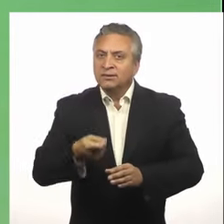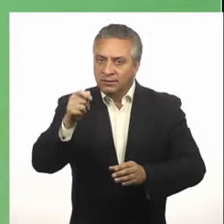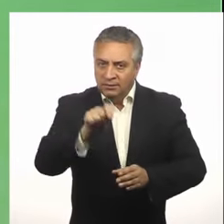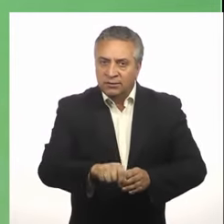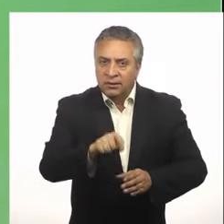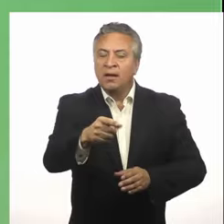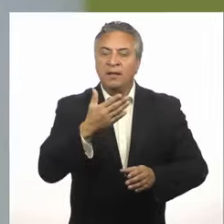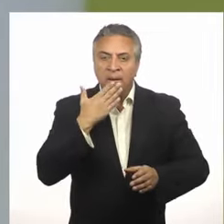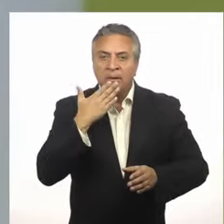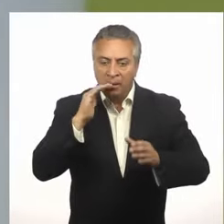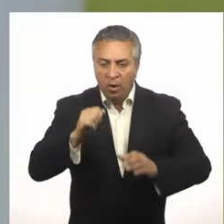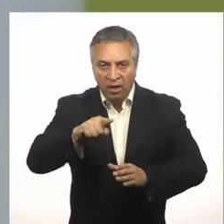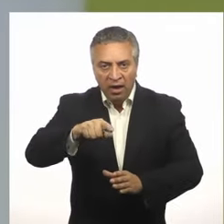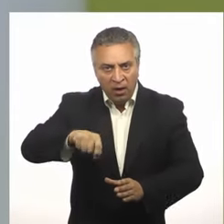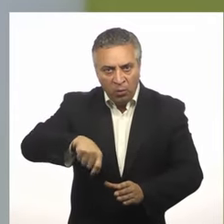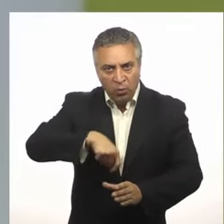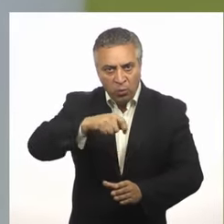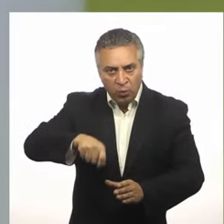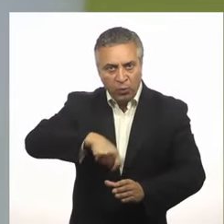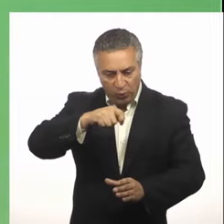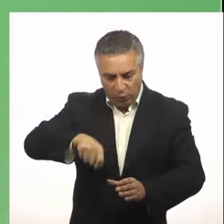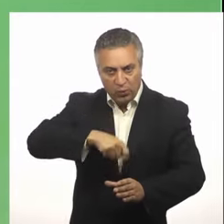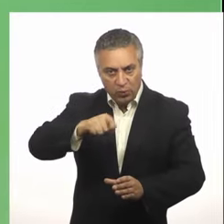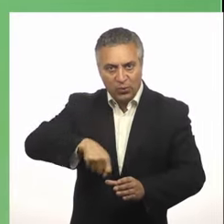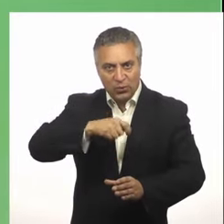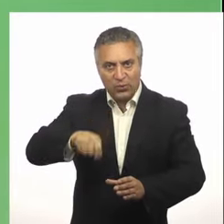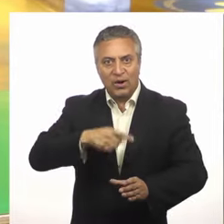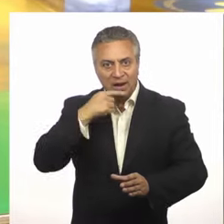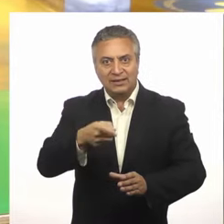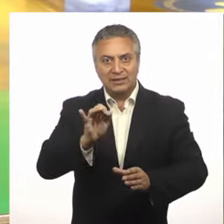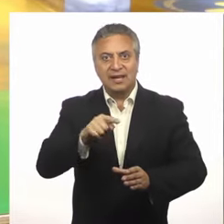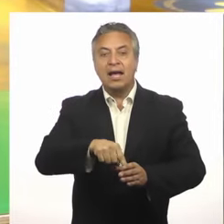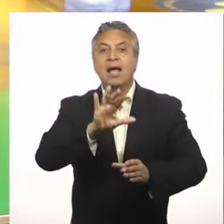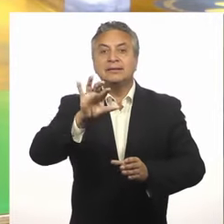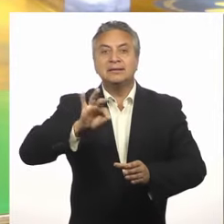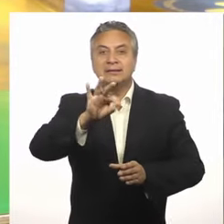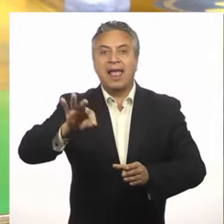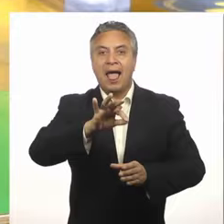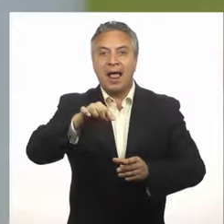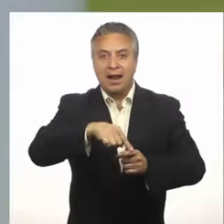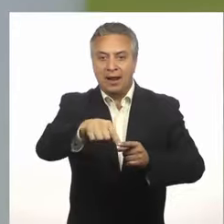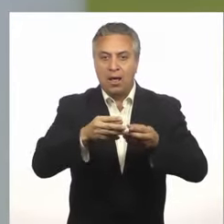Podríamos un poco revolver. Revolvamos, revolvamos. Hay que disolver nuestra sal en el agua.